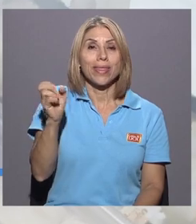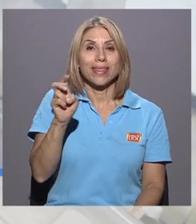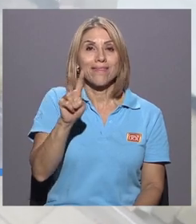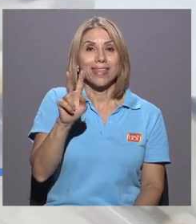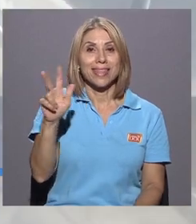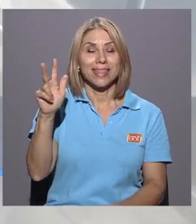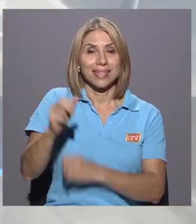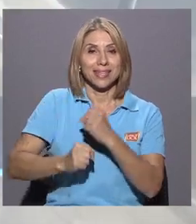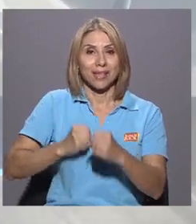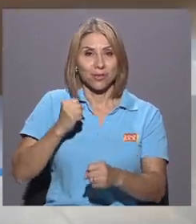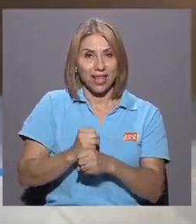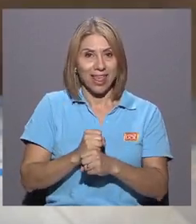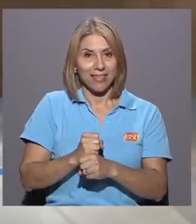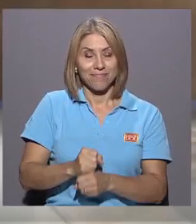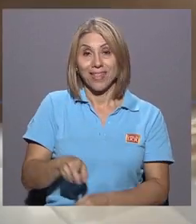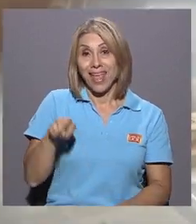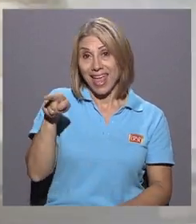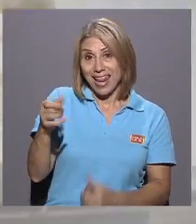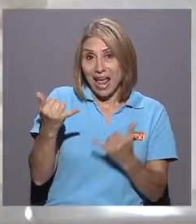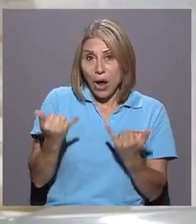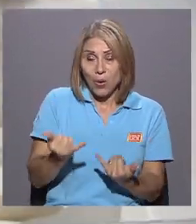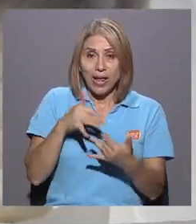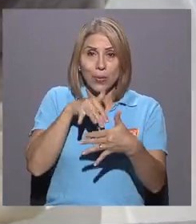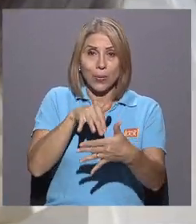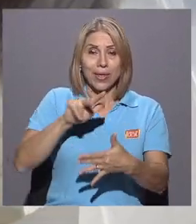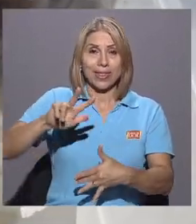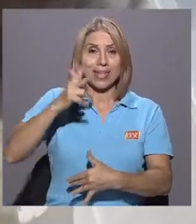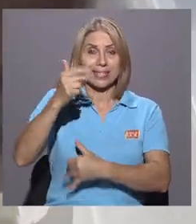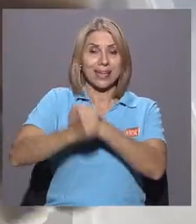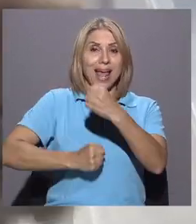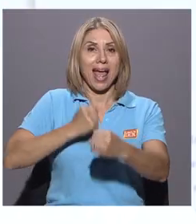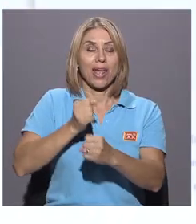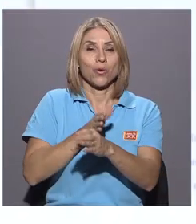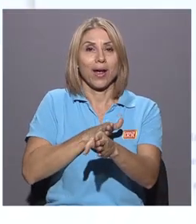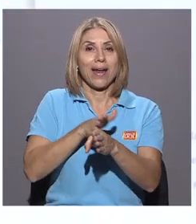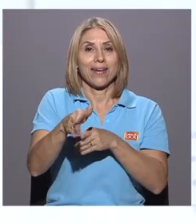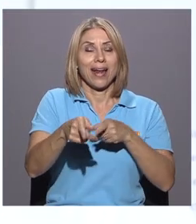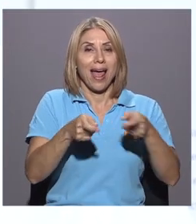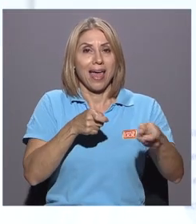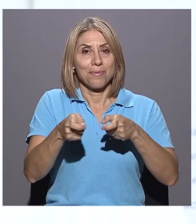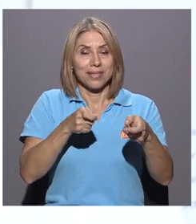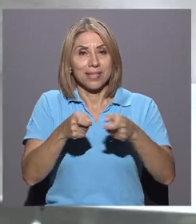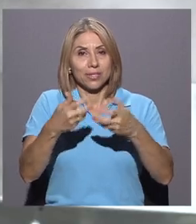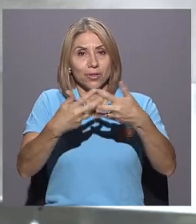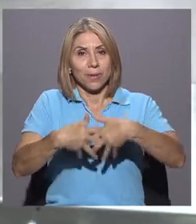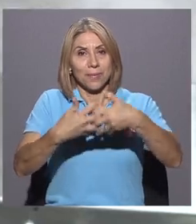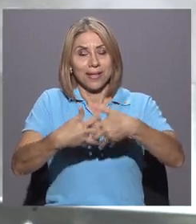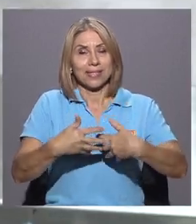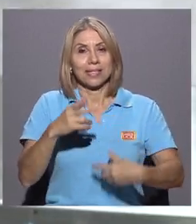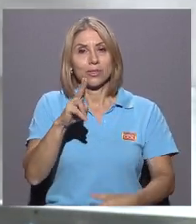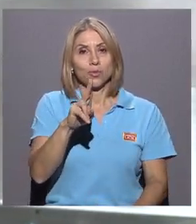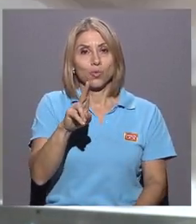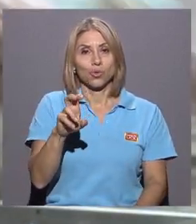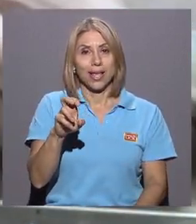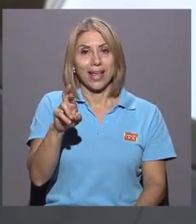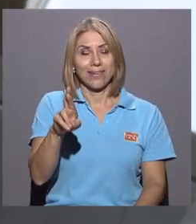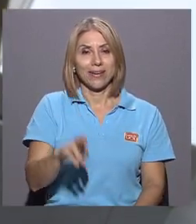23 años de edad. Él se encuentra cursando el tercer año de la carrera de Administración de Empresas en la